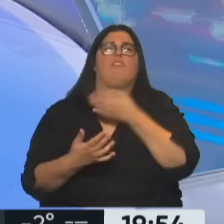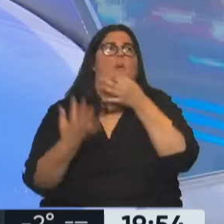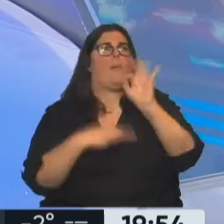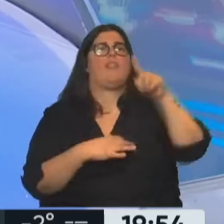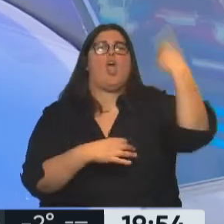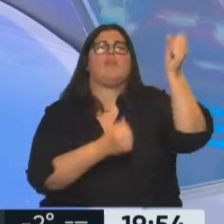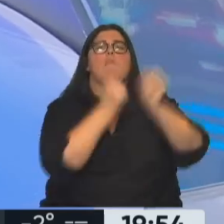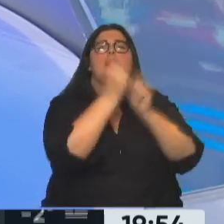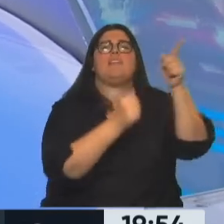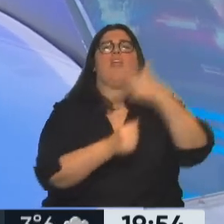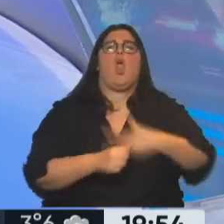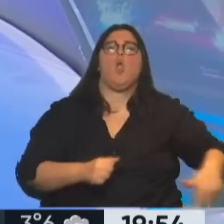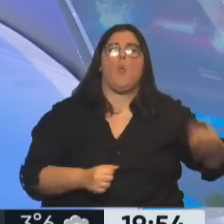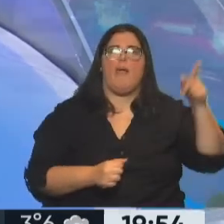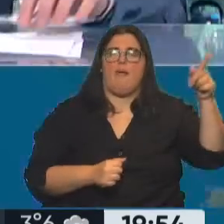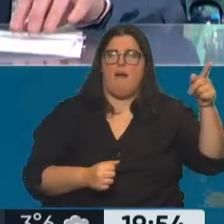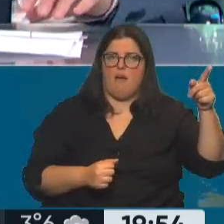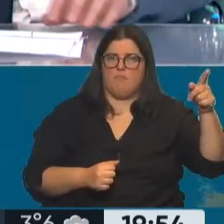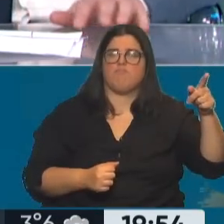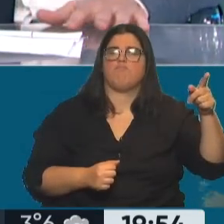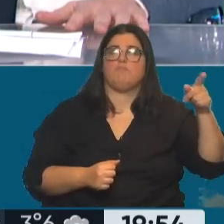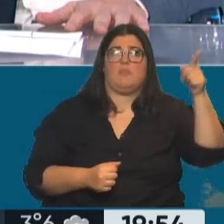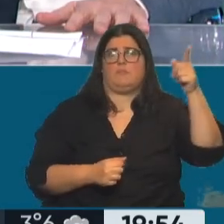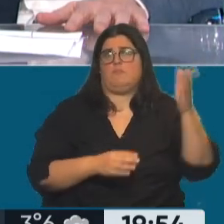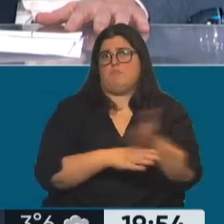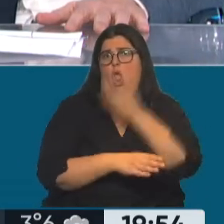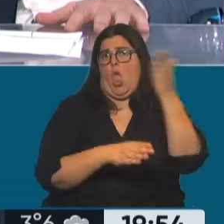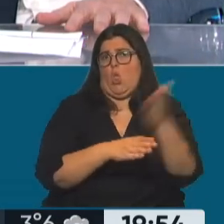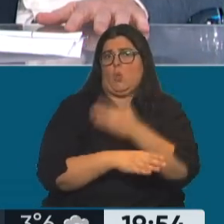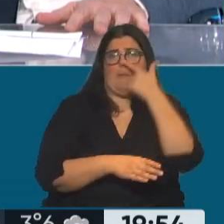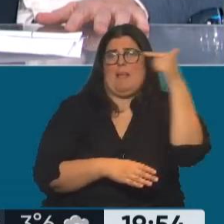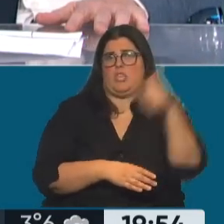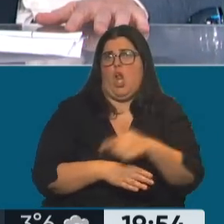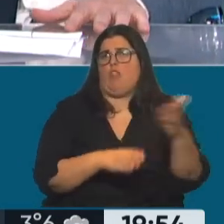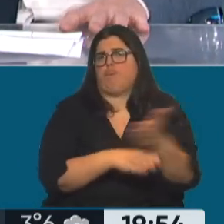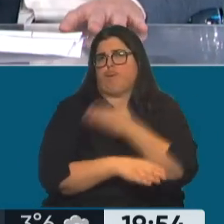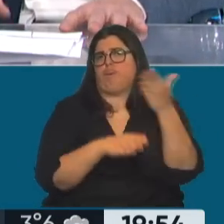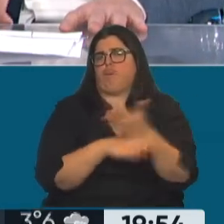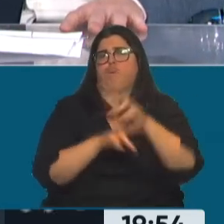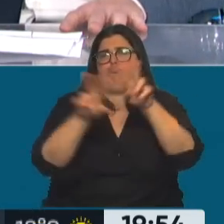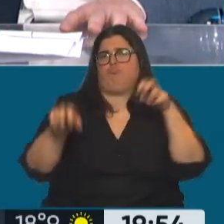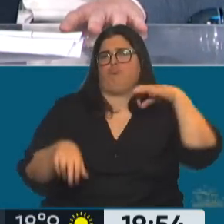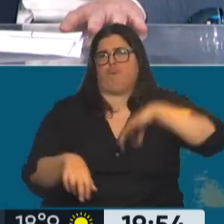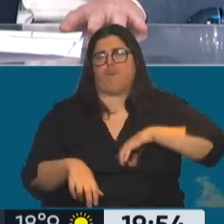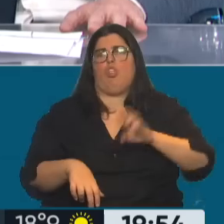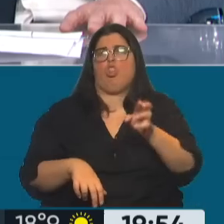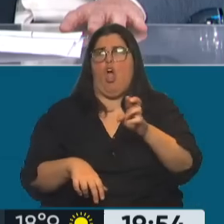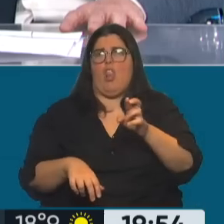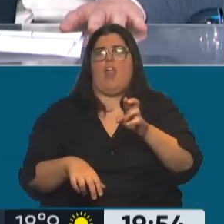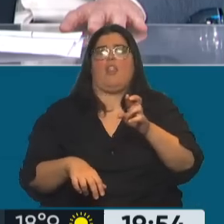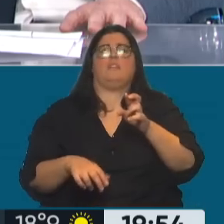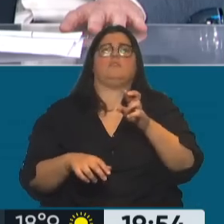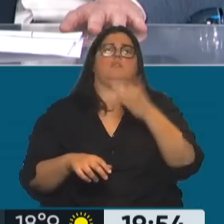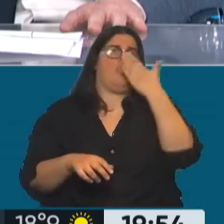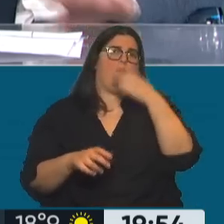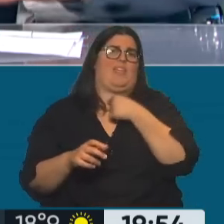Equinor gana plata produciendo barriles de petróleo acá en la Argentina, los exporta, le ingresan los dólares, después se lo quieren mandar